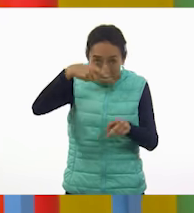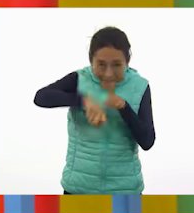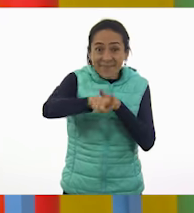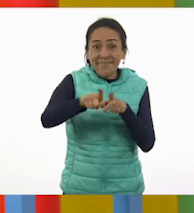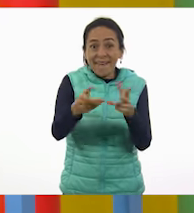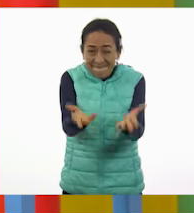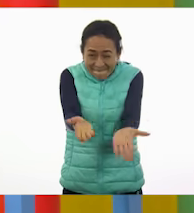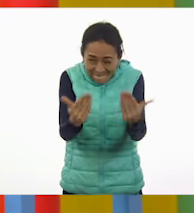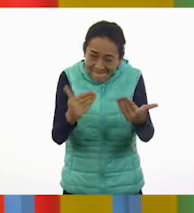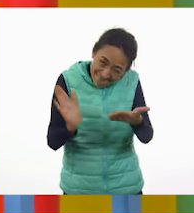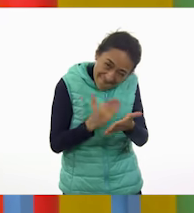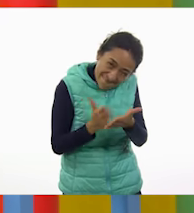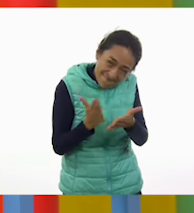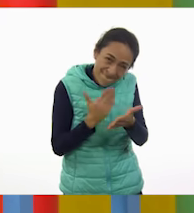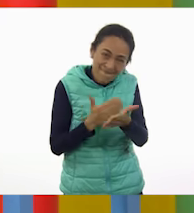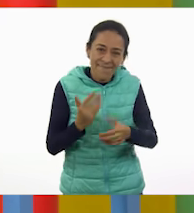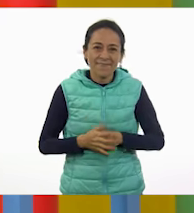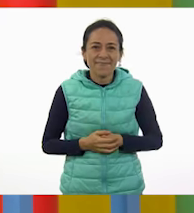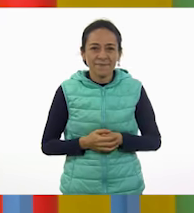semejante.